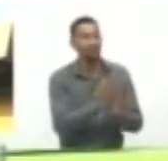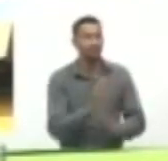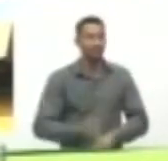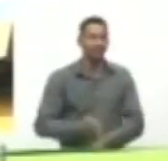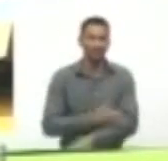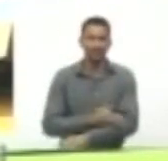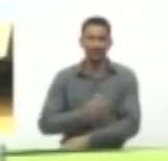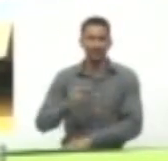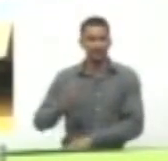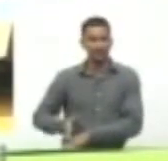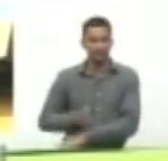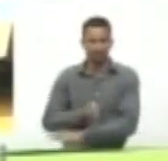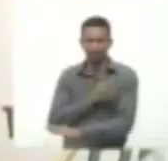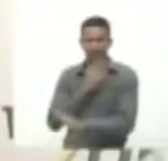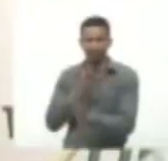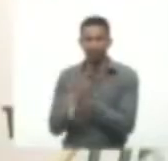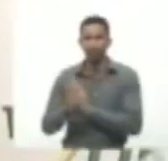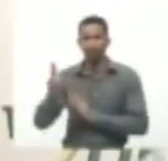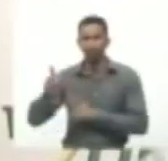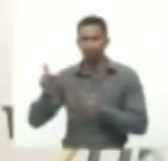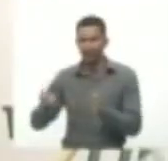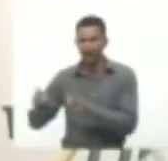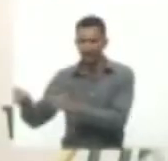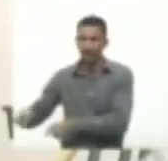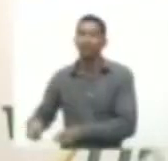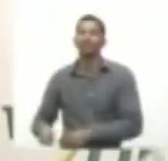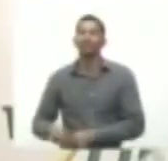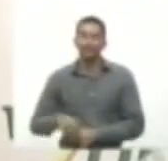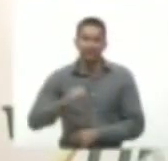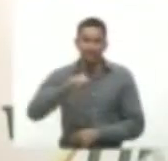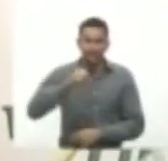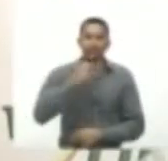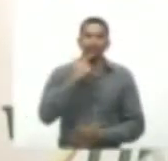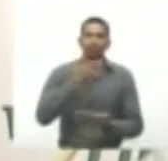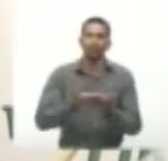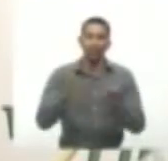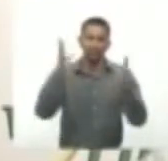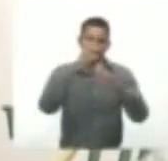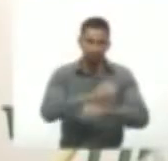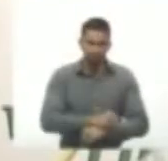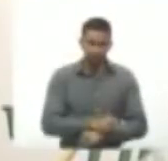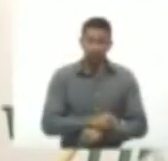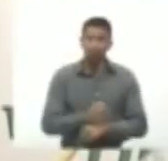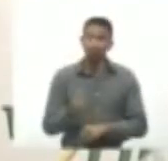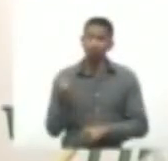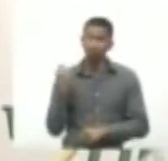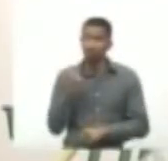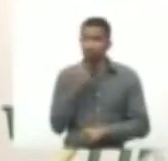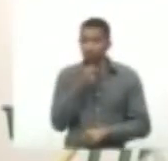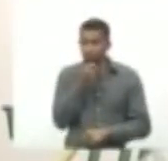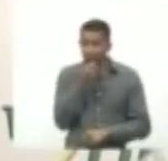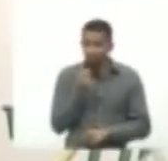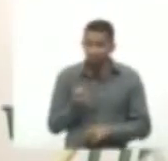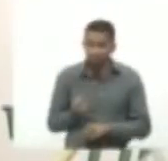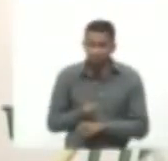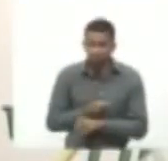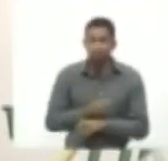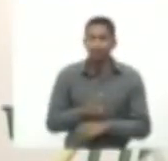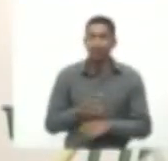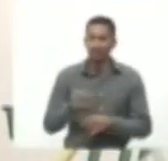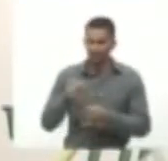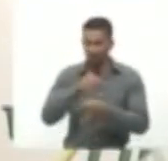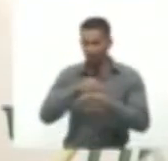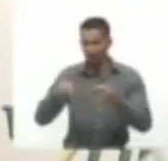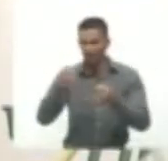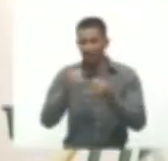capturados que anunciamos hace un momento? Buenas noches. Así es, Liliana, muy buenas noches, y la noticia de última hora está relacionada con el atroz crimen conocido el fin de semana en el barrio Abajo